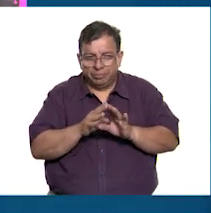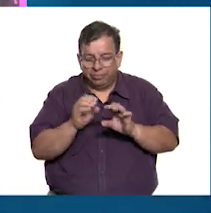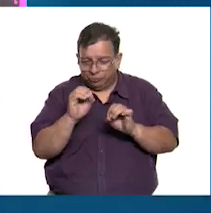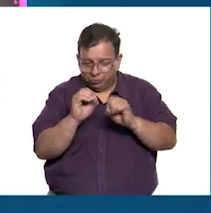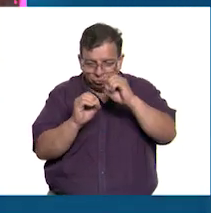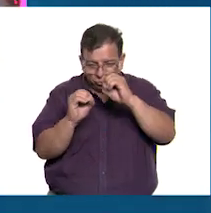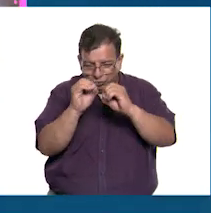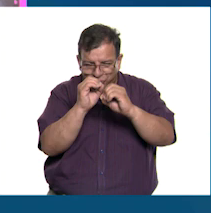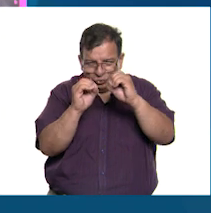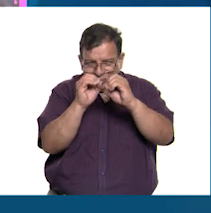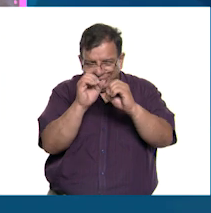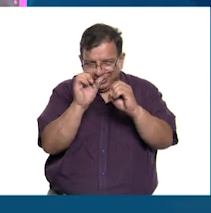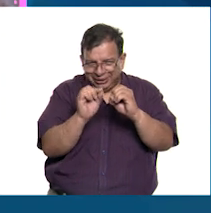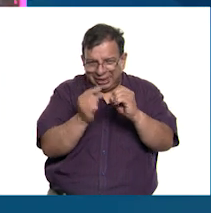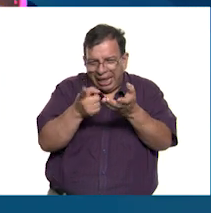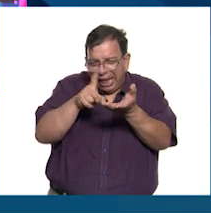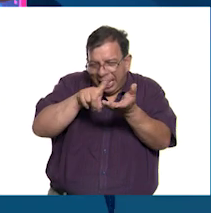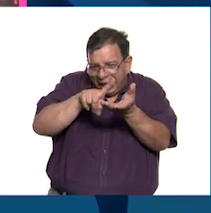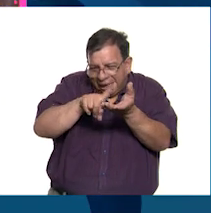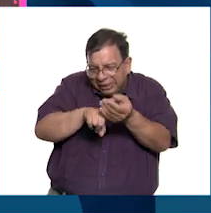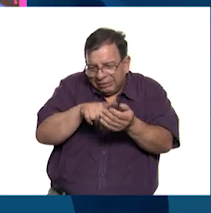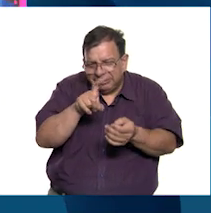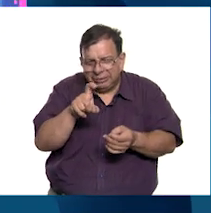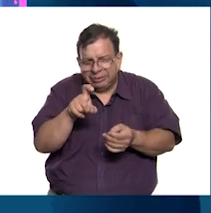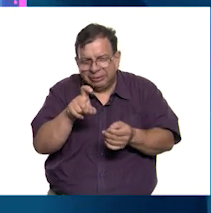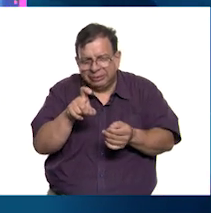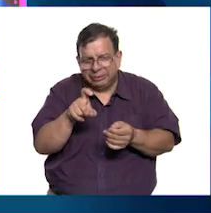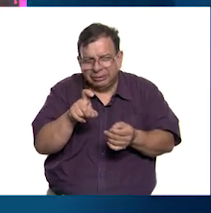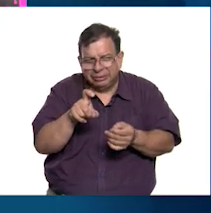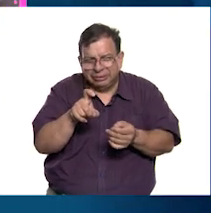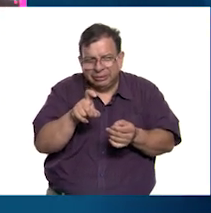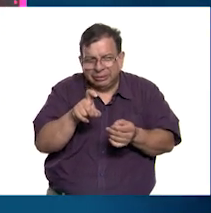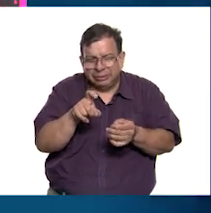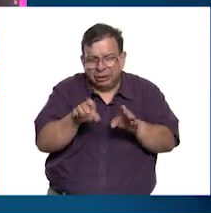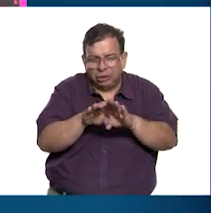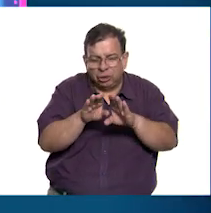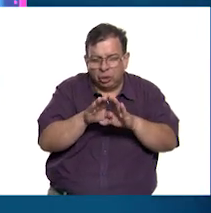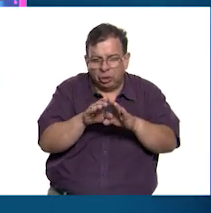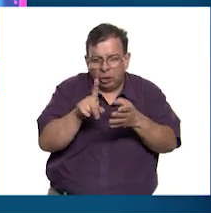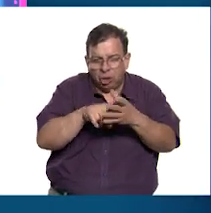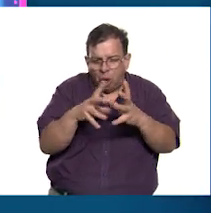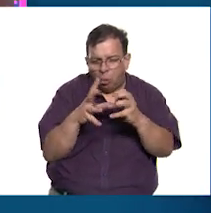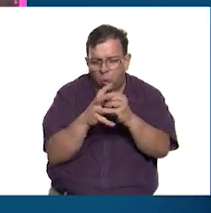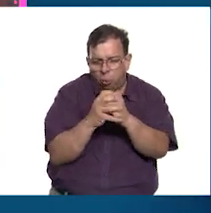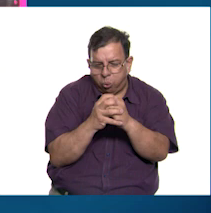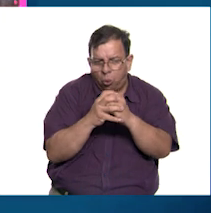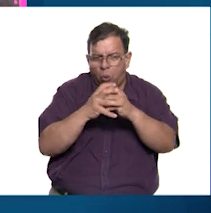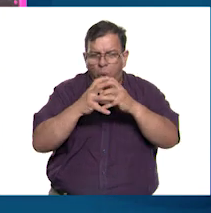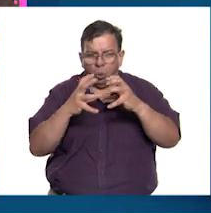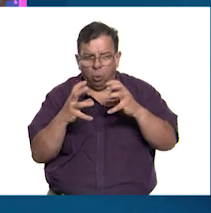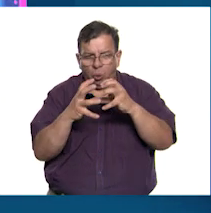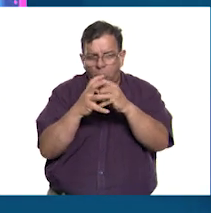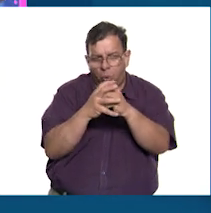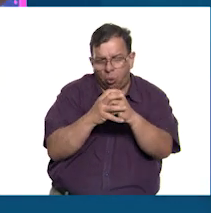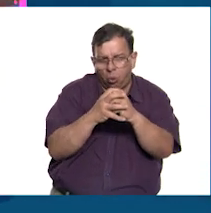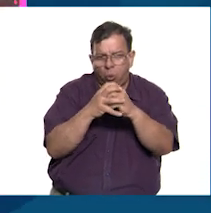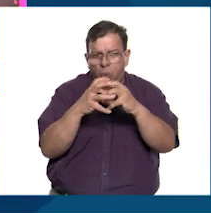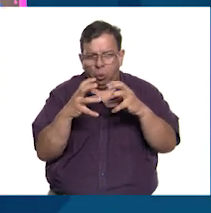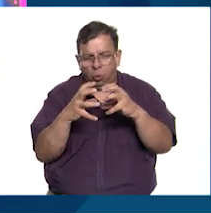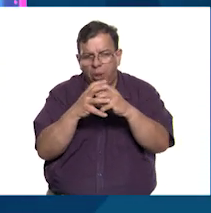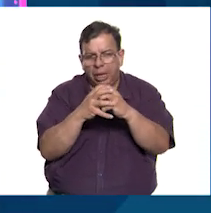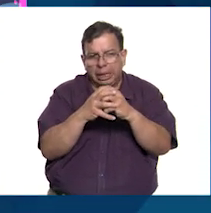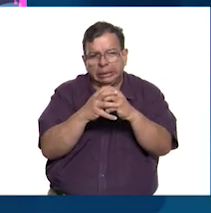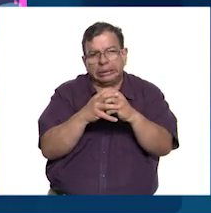pequeñas ampolletas están rellenas de líquido y la densidad, es decir, la característica de los líquidos, va a depender